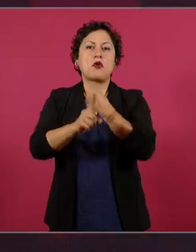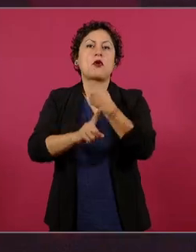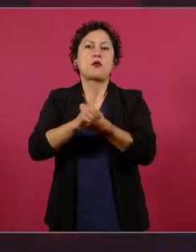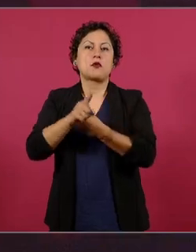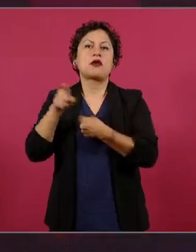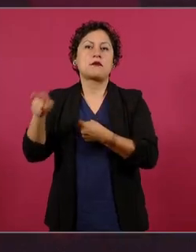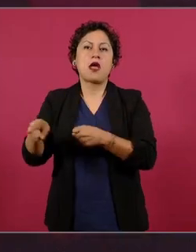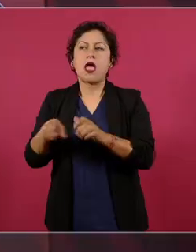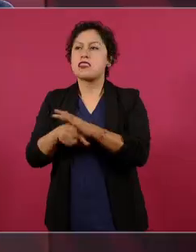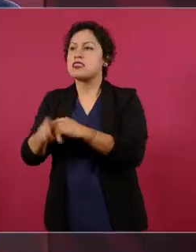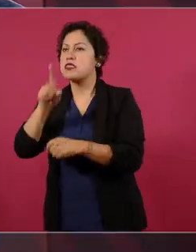y ellos son los que